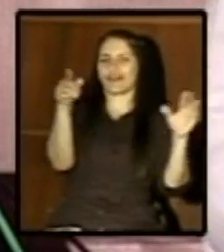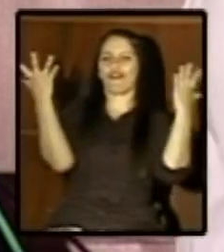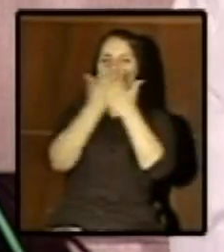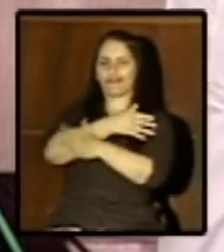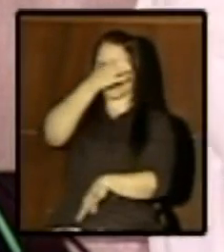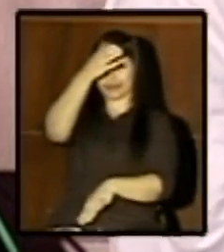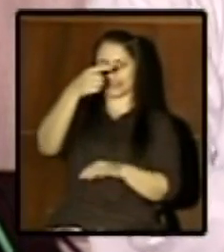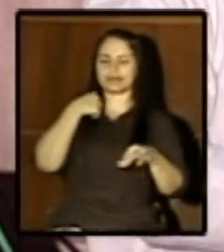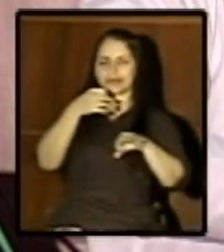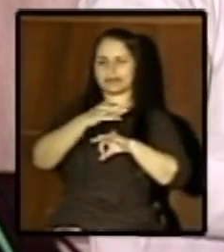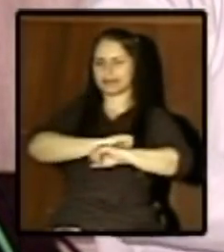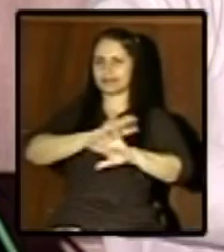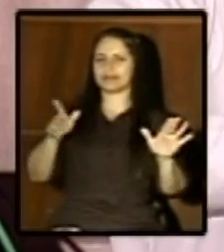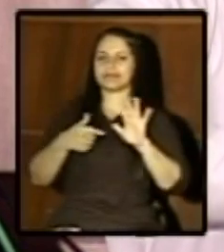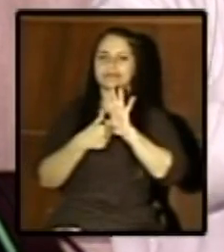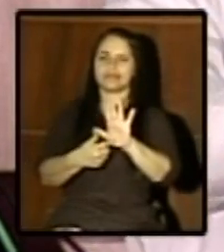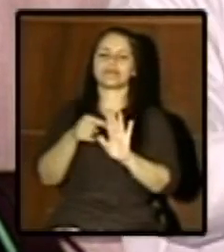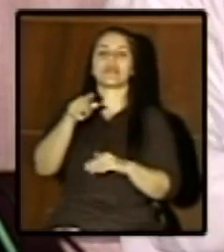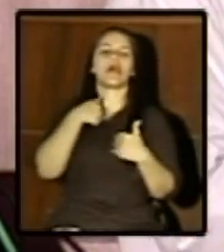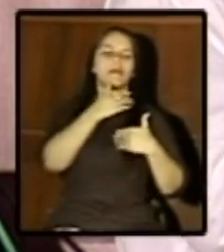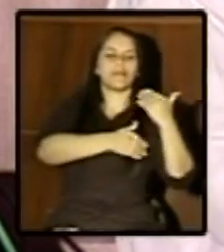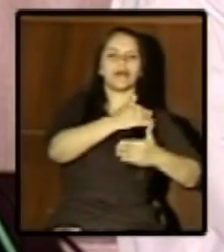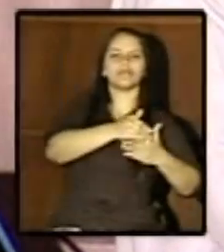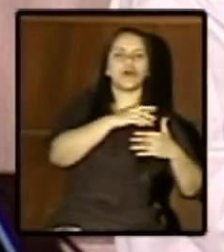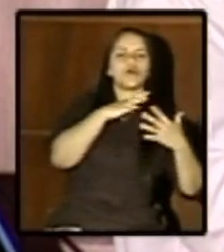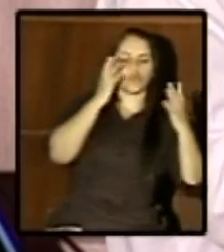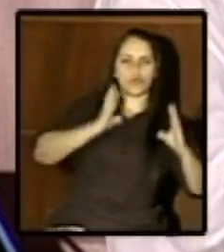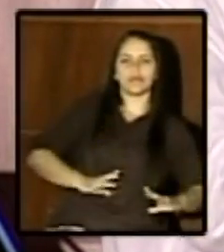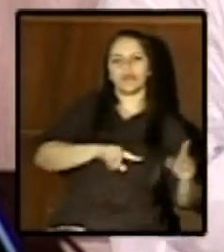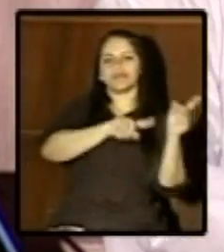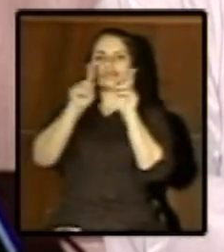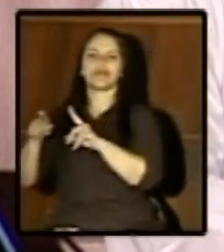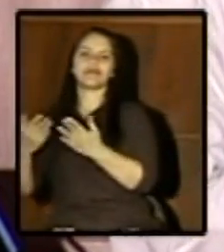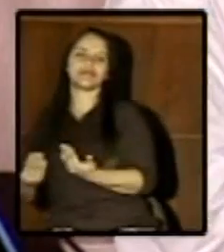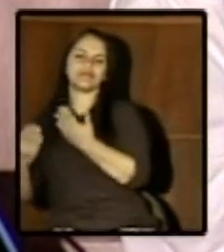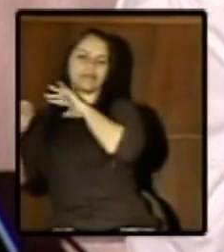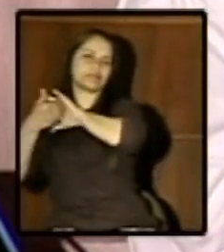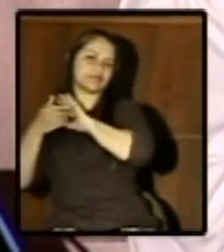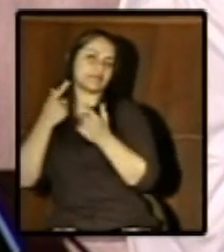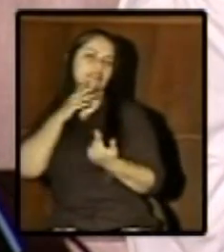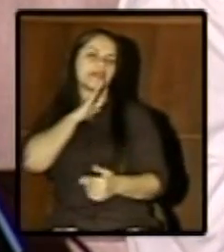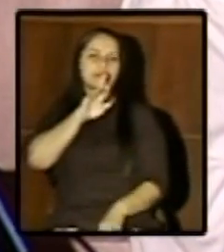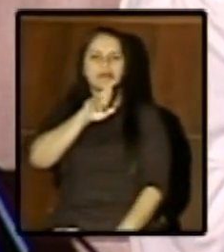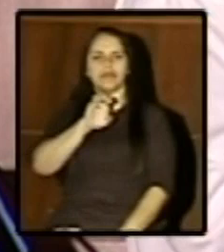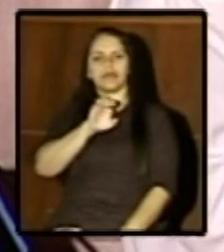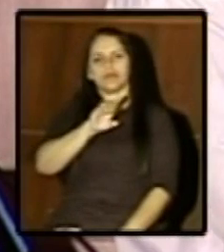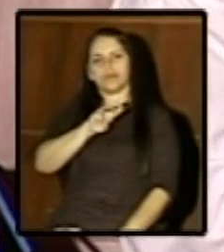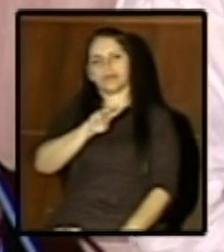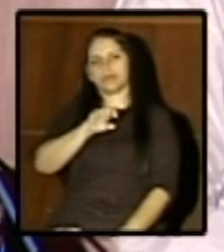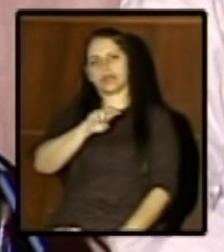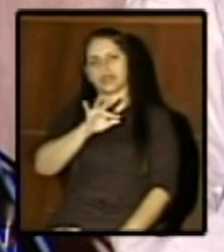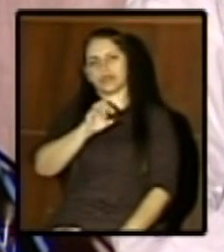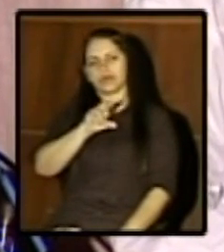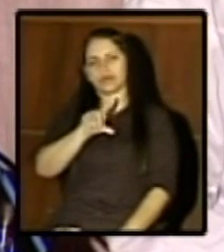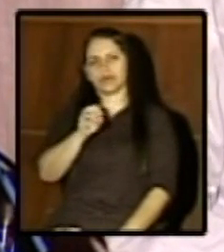simplemente como para reseñarles que las artritis que nosotros entendemos como artritis son distintas de las artrosis. ¿Listo? Estos son procesos de alteraciones metabólicas